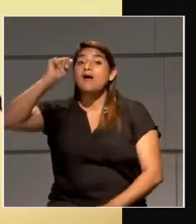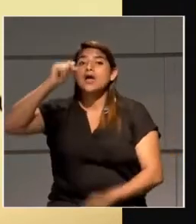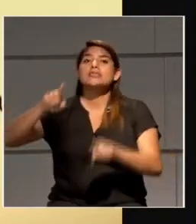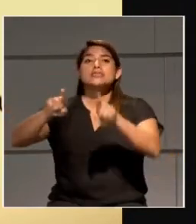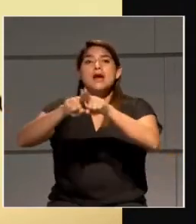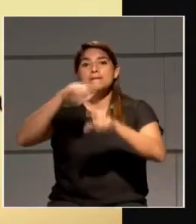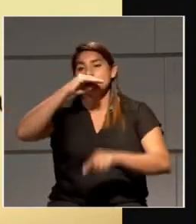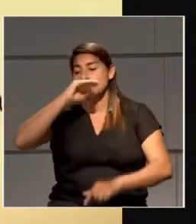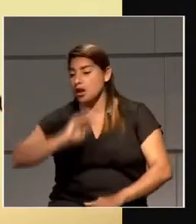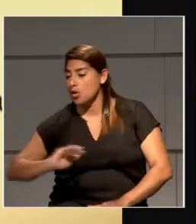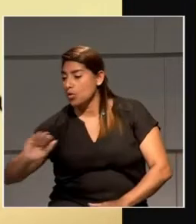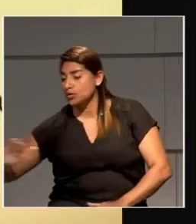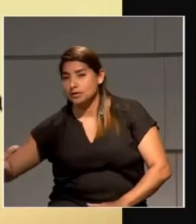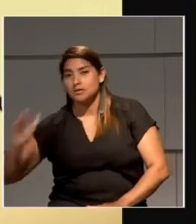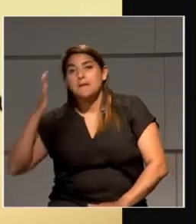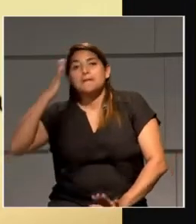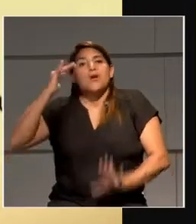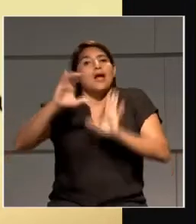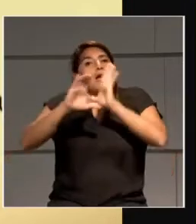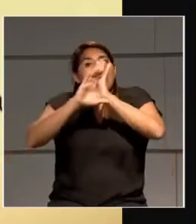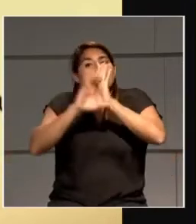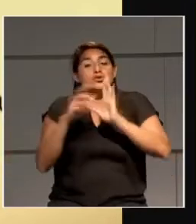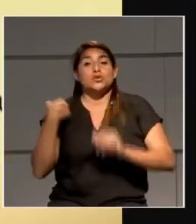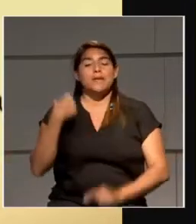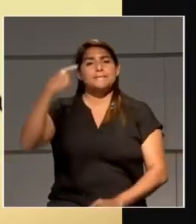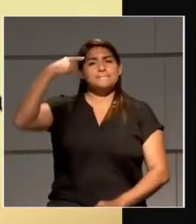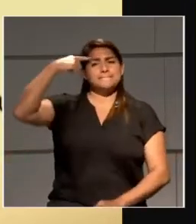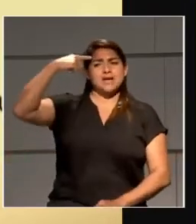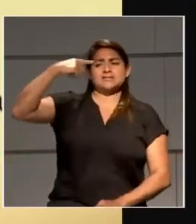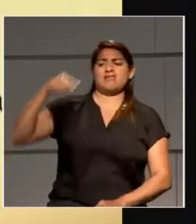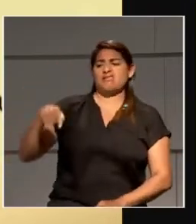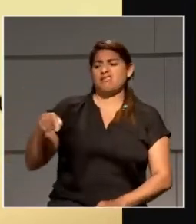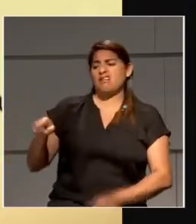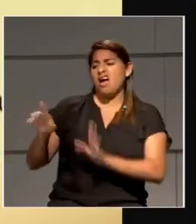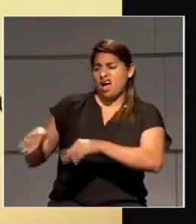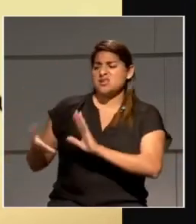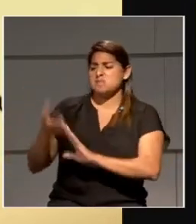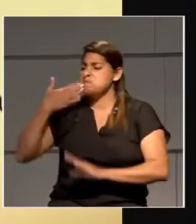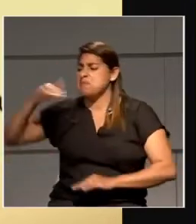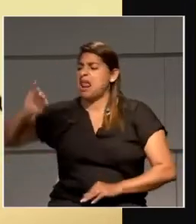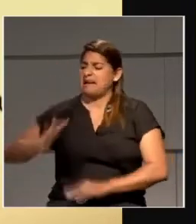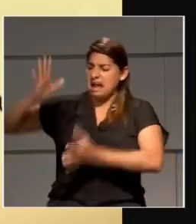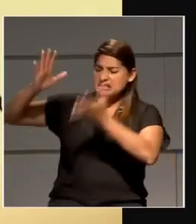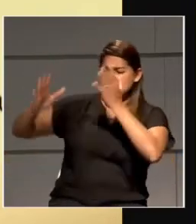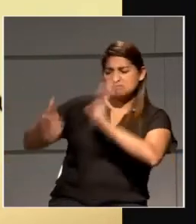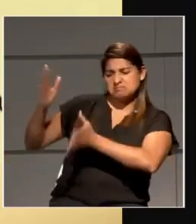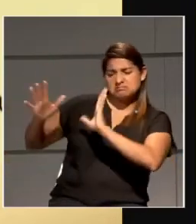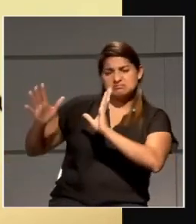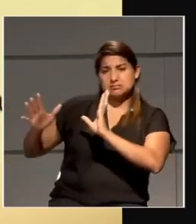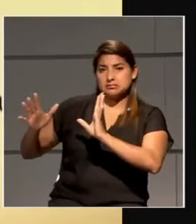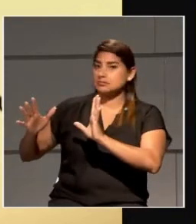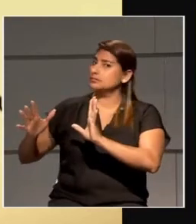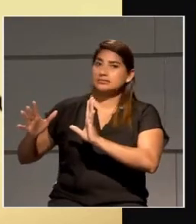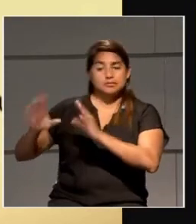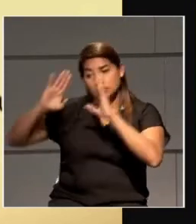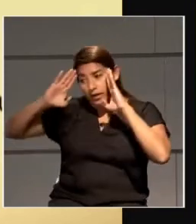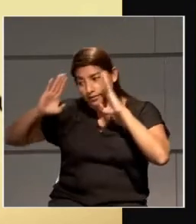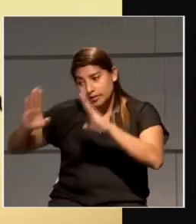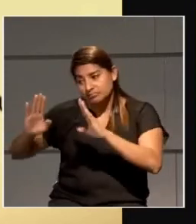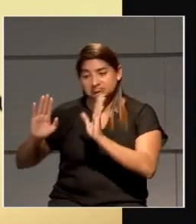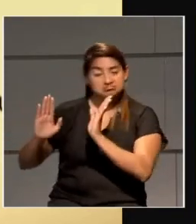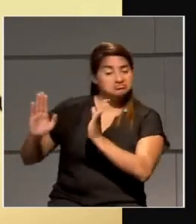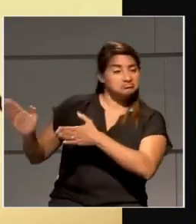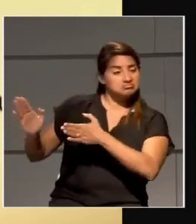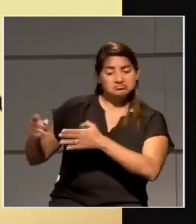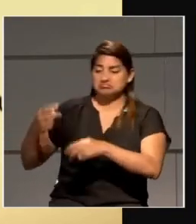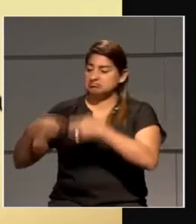de las niñas y los niños, porque por ejemplo, si yo hubiera pensado que lo de Pluck era pura mala crianza, probablemente no le hubiera puesto atención